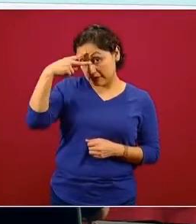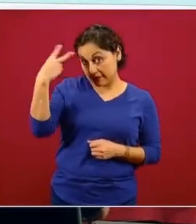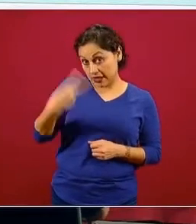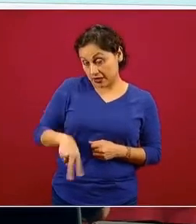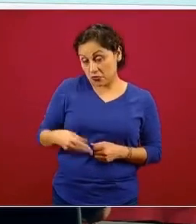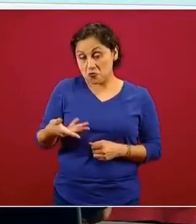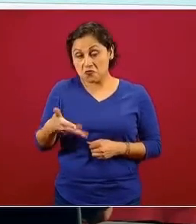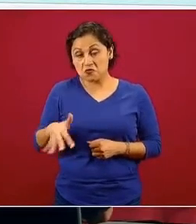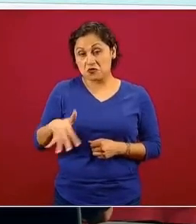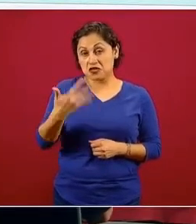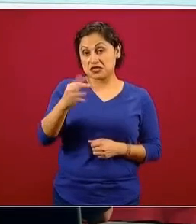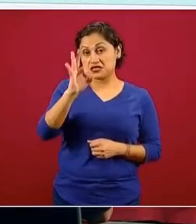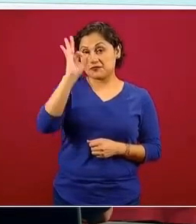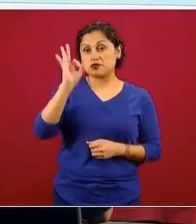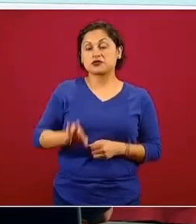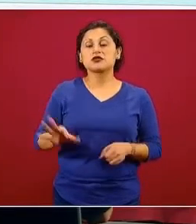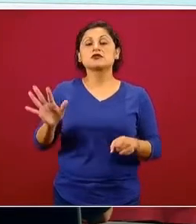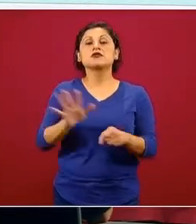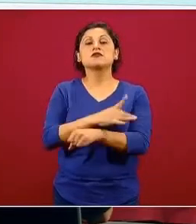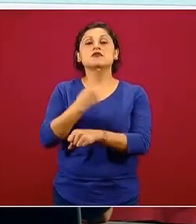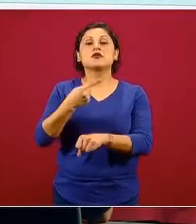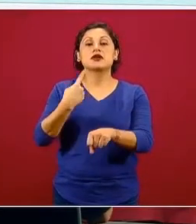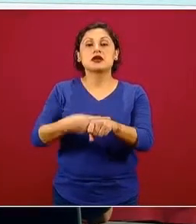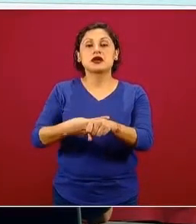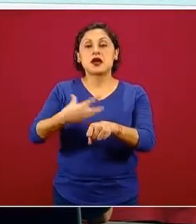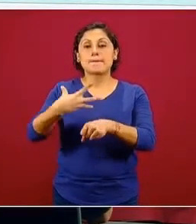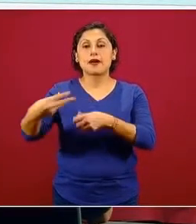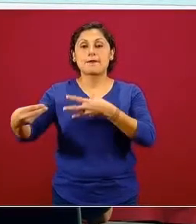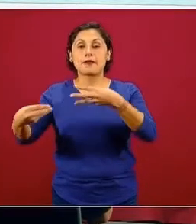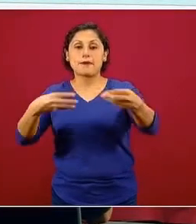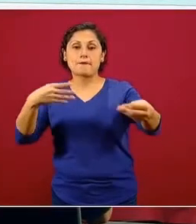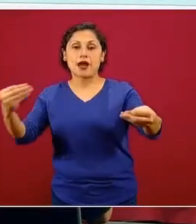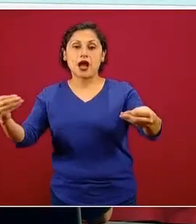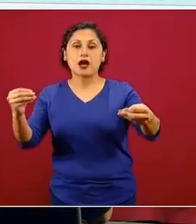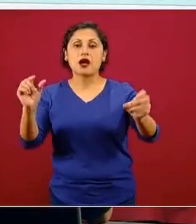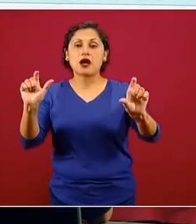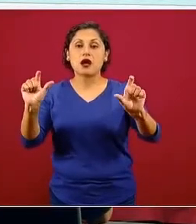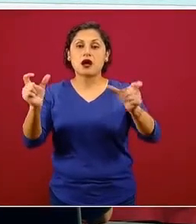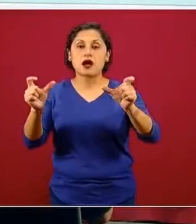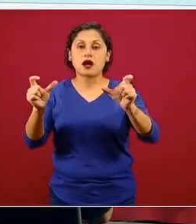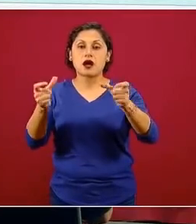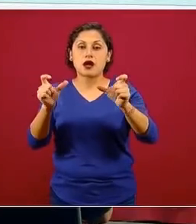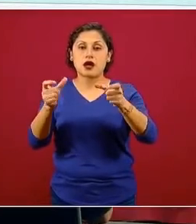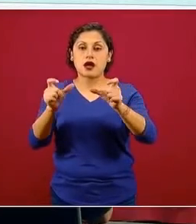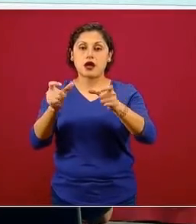15%, porque la velocidad de transmisión en México va reduciéndose